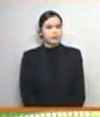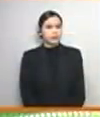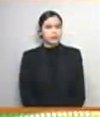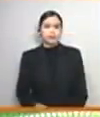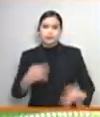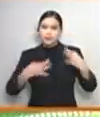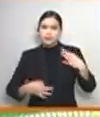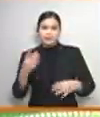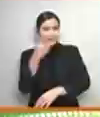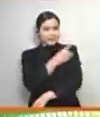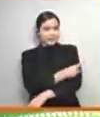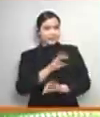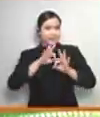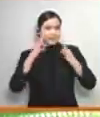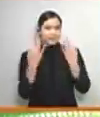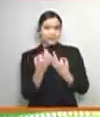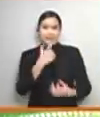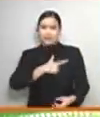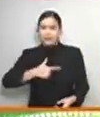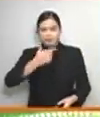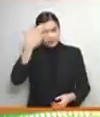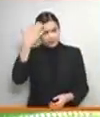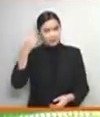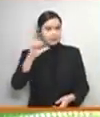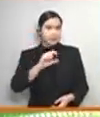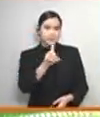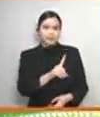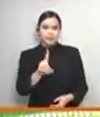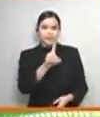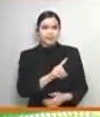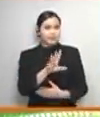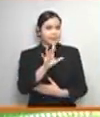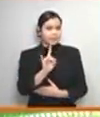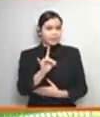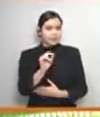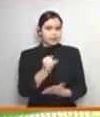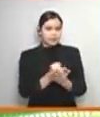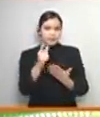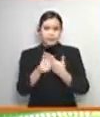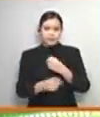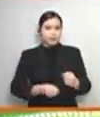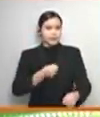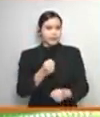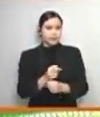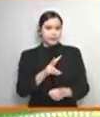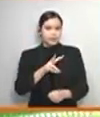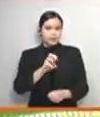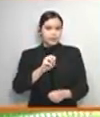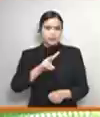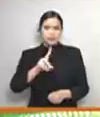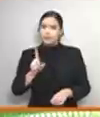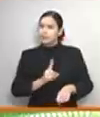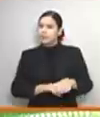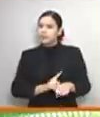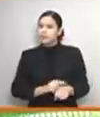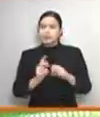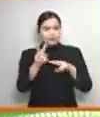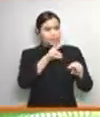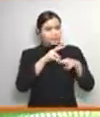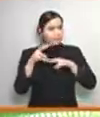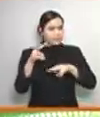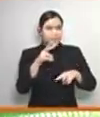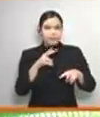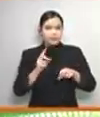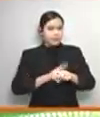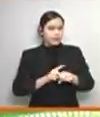Feliz día, querida familia, qué placer saludarles. Hoy domingo 18 de julio del año 2021, cuando estamos totalmente en vivo y el reloj ya marca